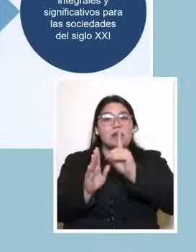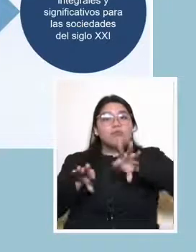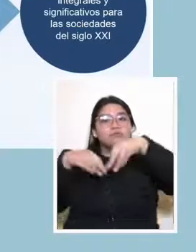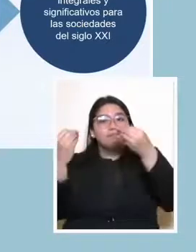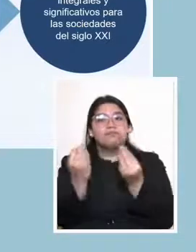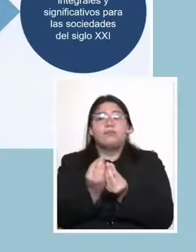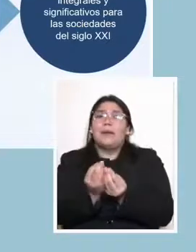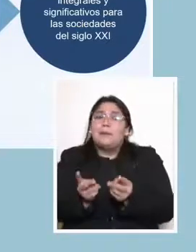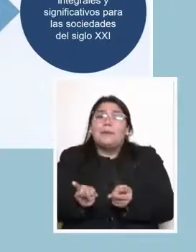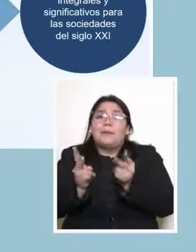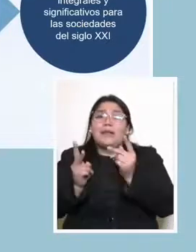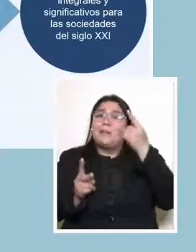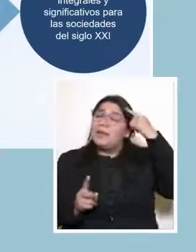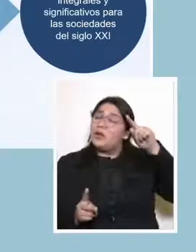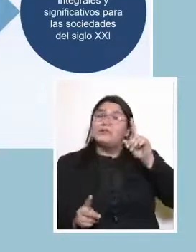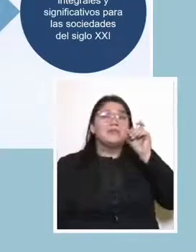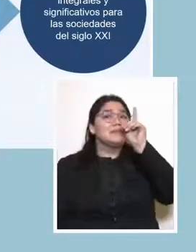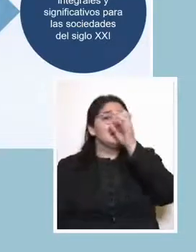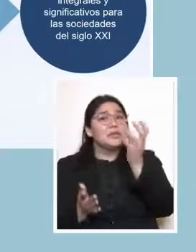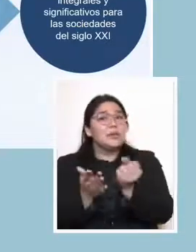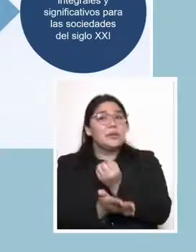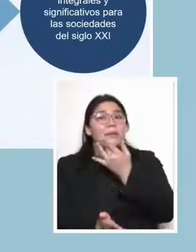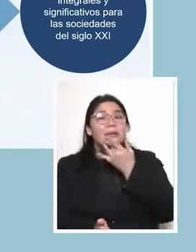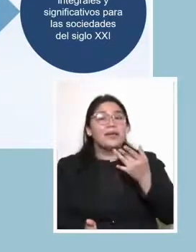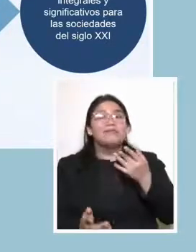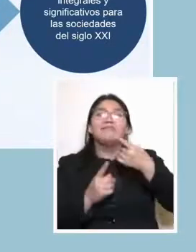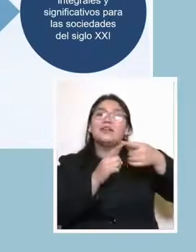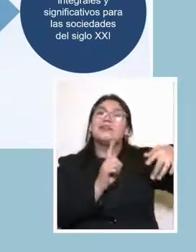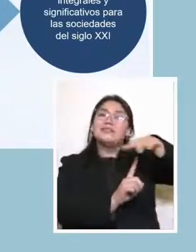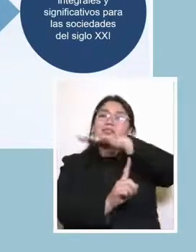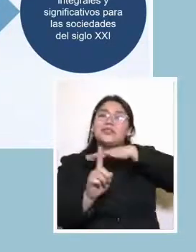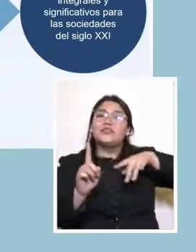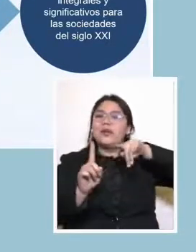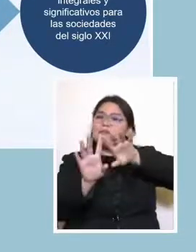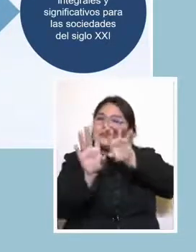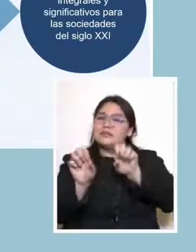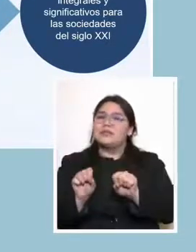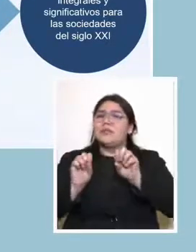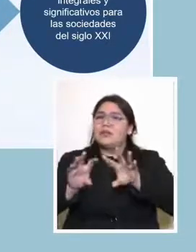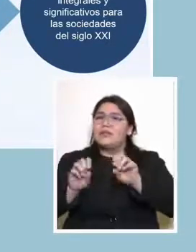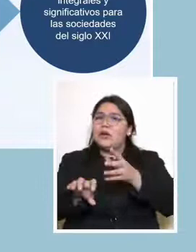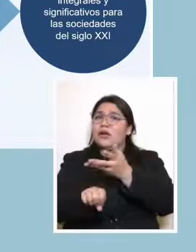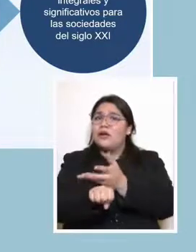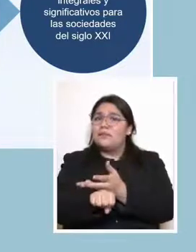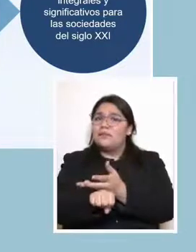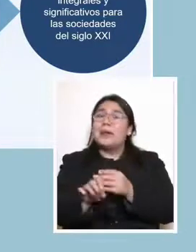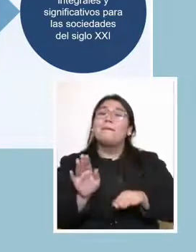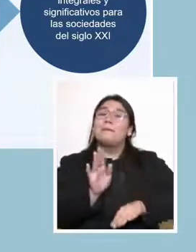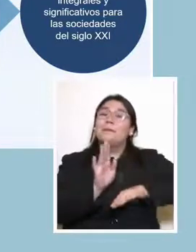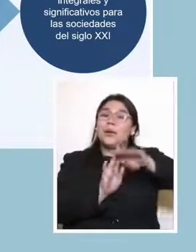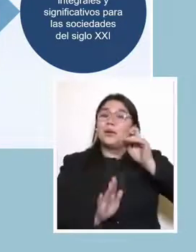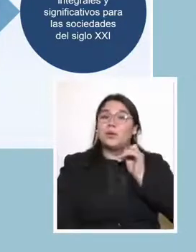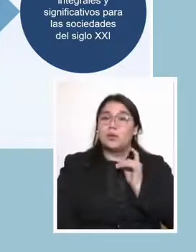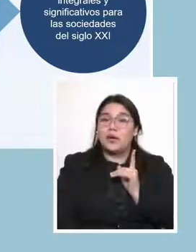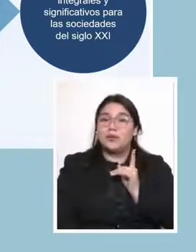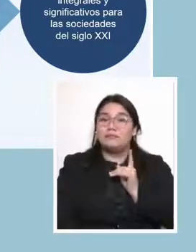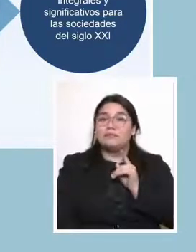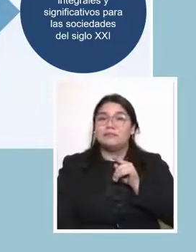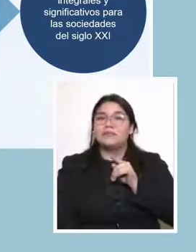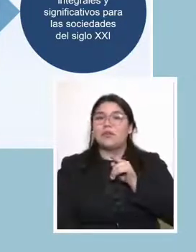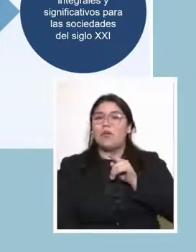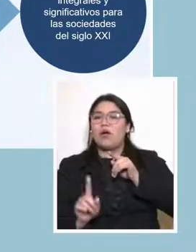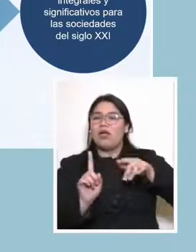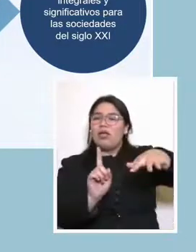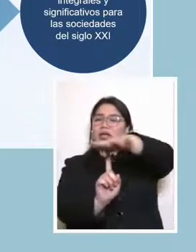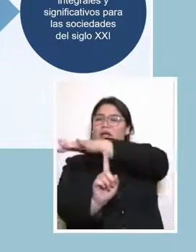embargo, ha sido complejo dadas, ¿no es cierto?, las condiciones que tiene nuestro sistema, especialmente aquello que nosotros entendemos como externalidades